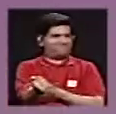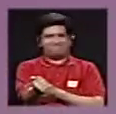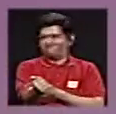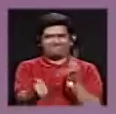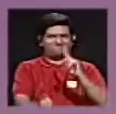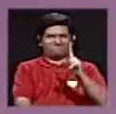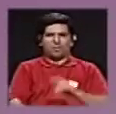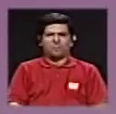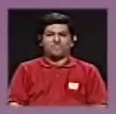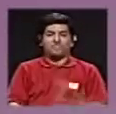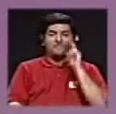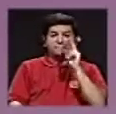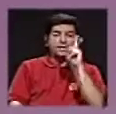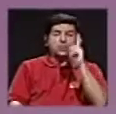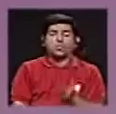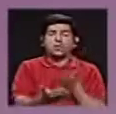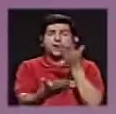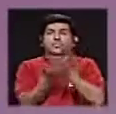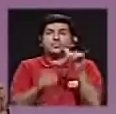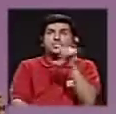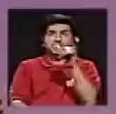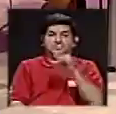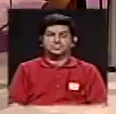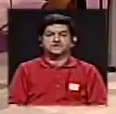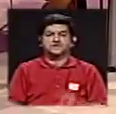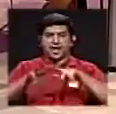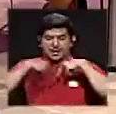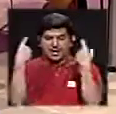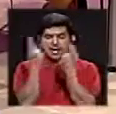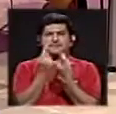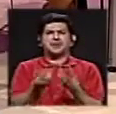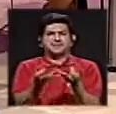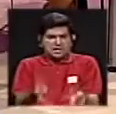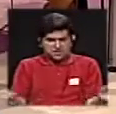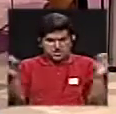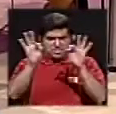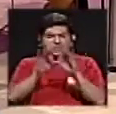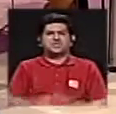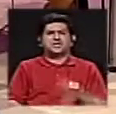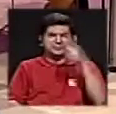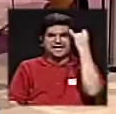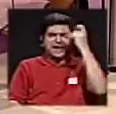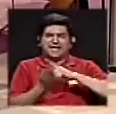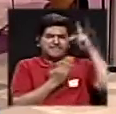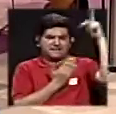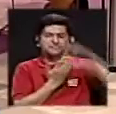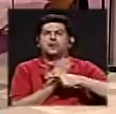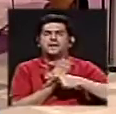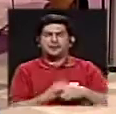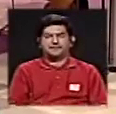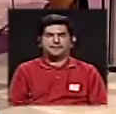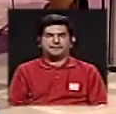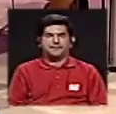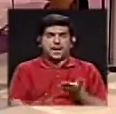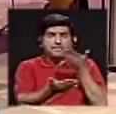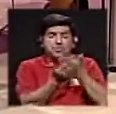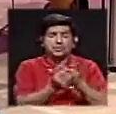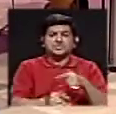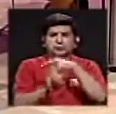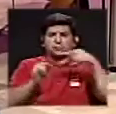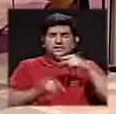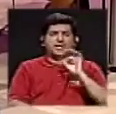nosotros lo vemos como una propuesta también y en esto el partido siempre dio mucho peso a la propuesta programática en una propuesta que sea de mediano y